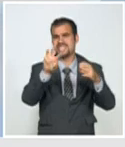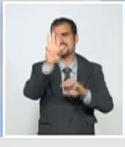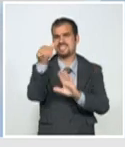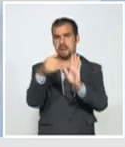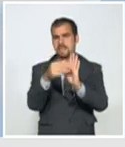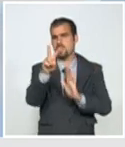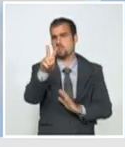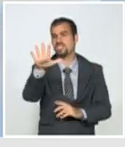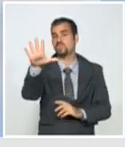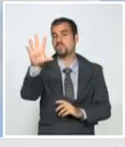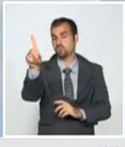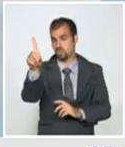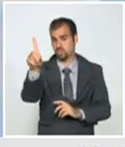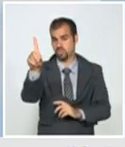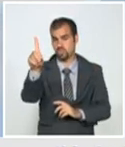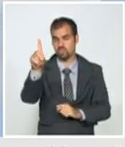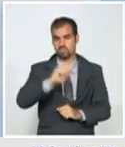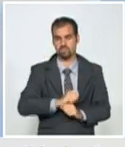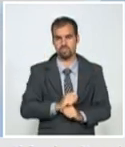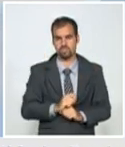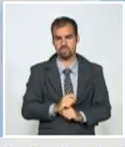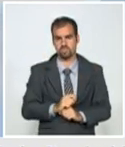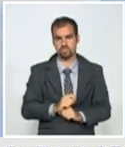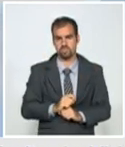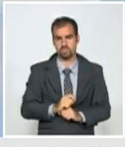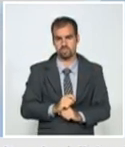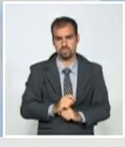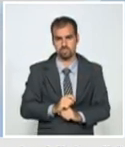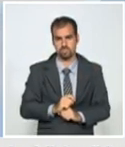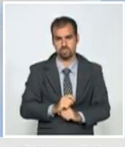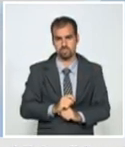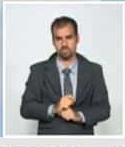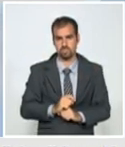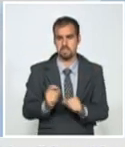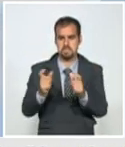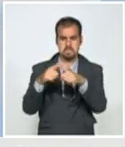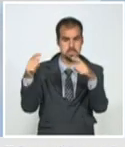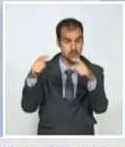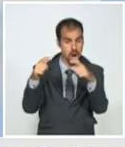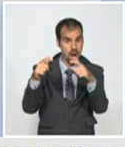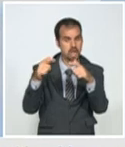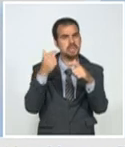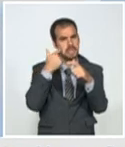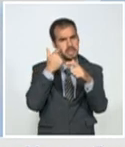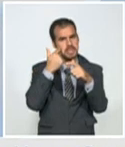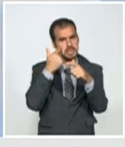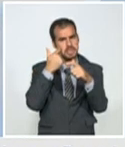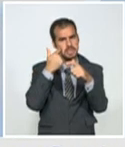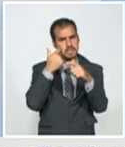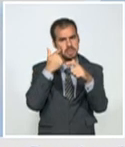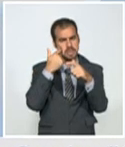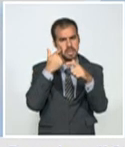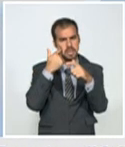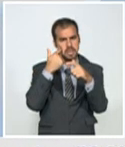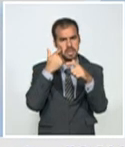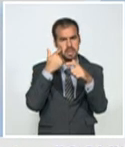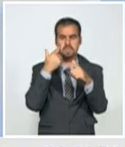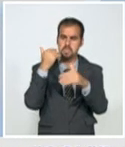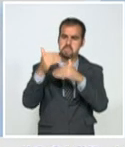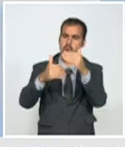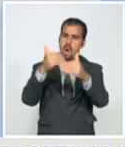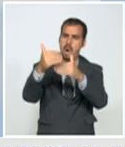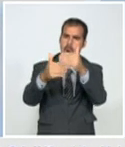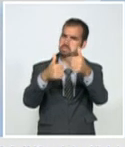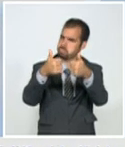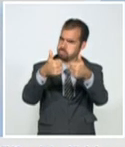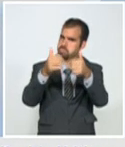3.251, el 97,9%, prácticamente el 98%, con una evolución clínica